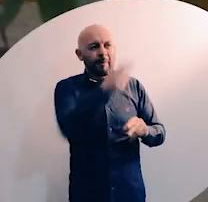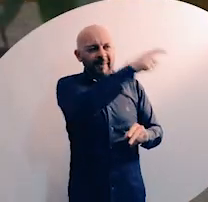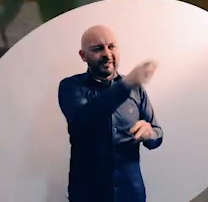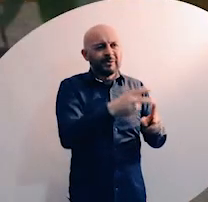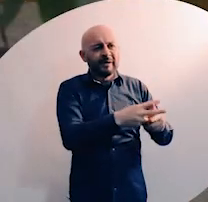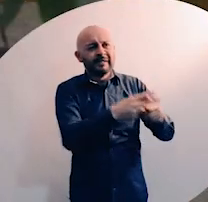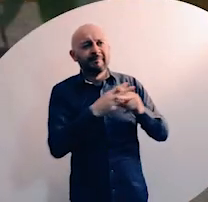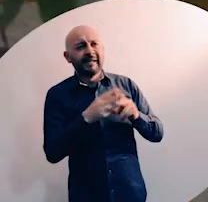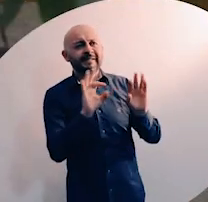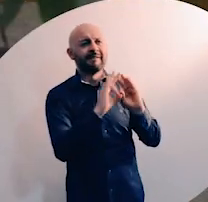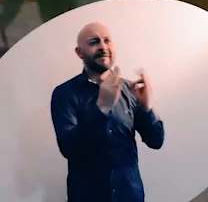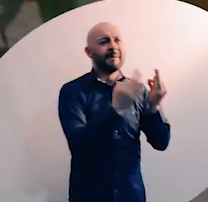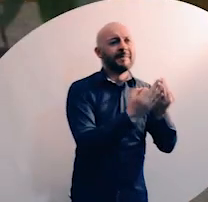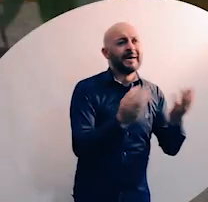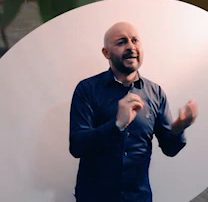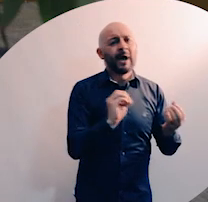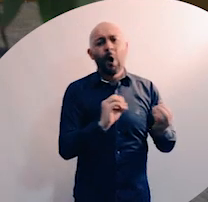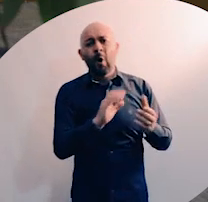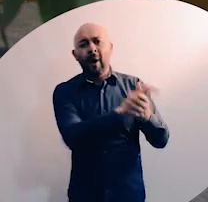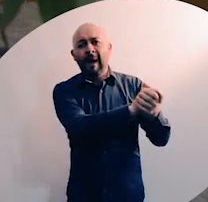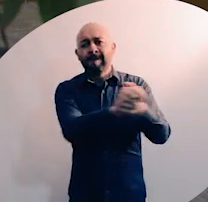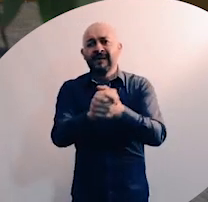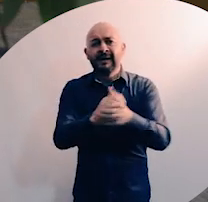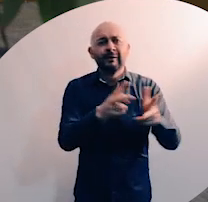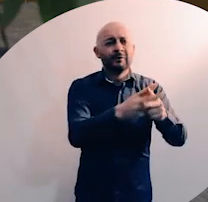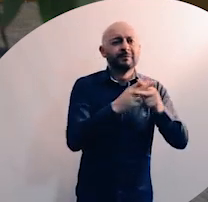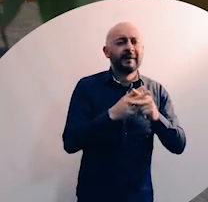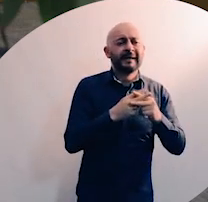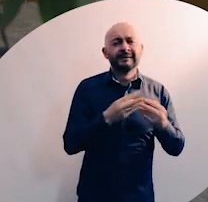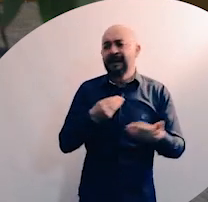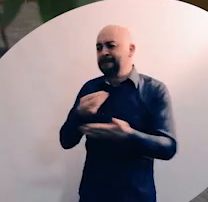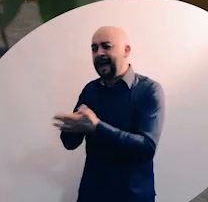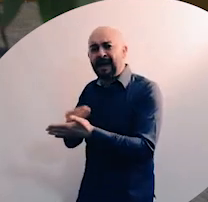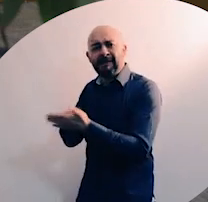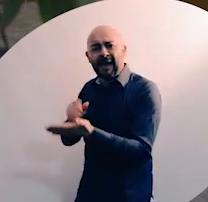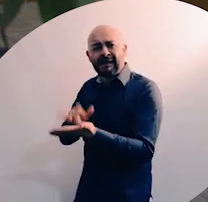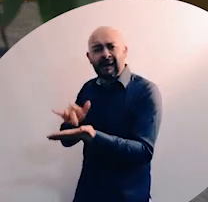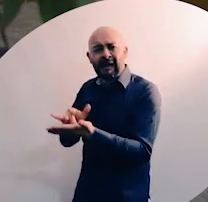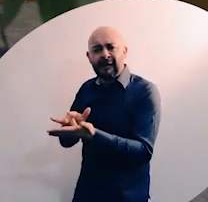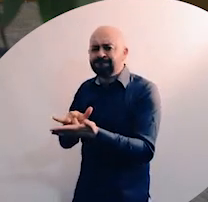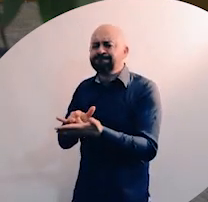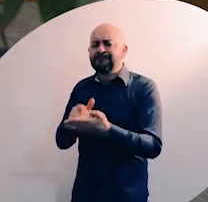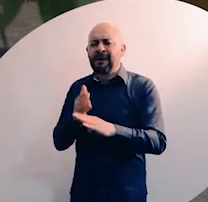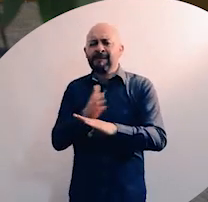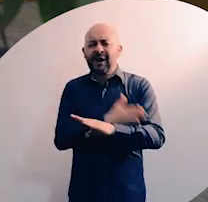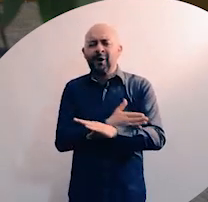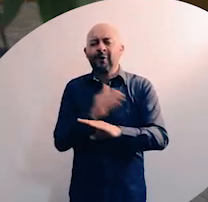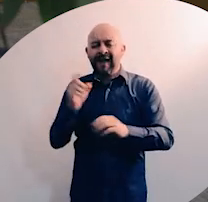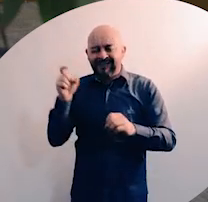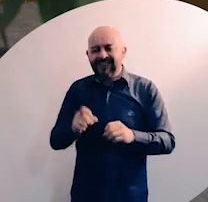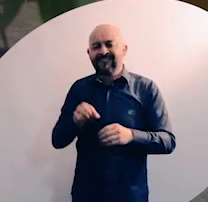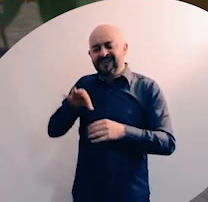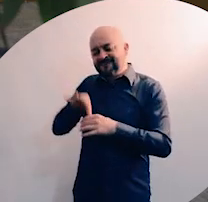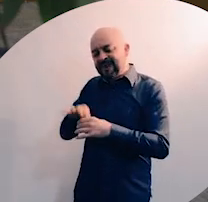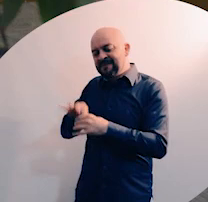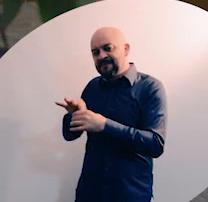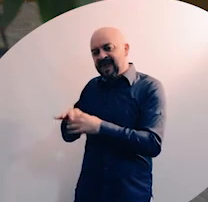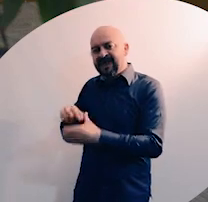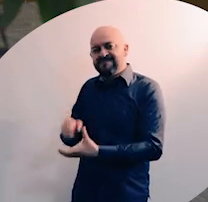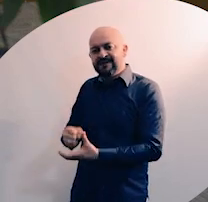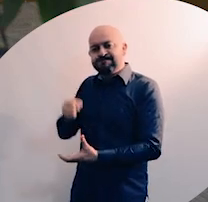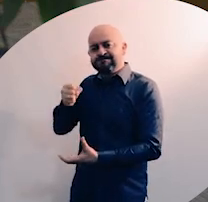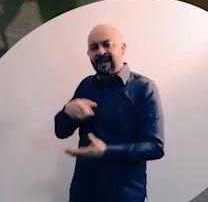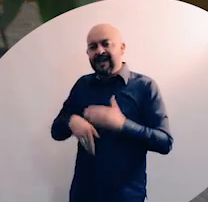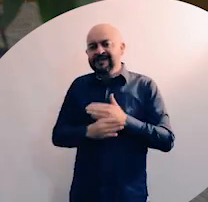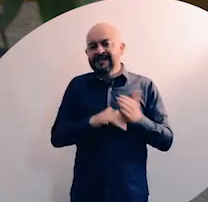Esto es clave para evitarse dolores de cabeza y que cuando algo suceda tengamos que salir a buscar recursos prestados con